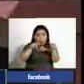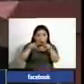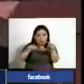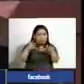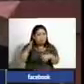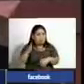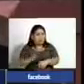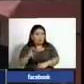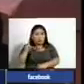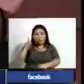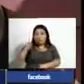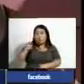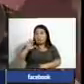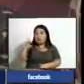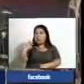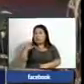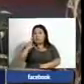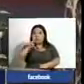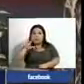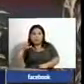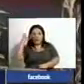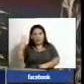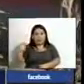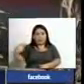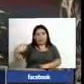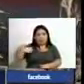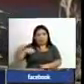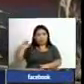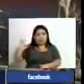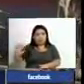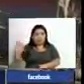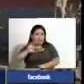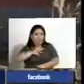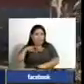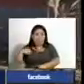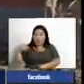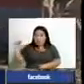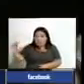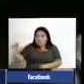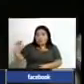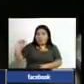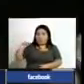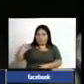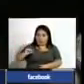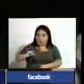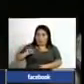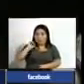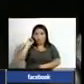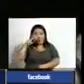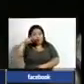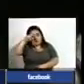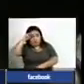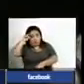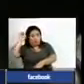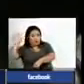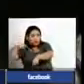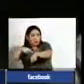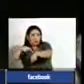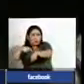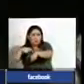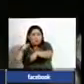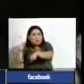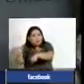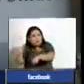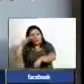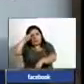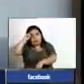una quincena comenzó a recibir menos dinero por parte de su familia. Le aseguraron que las horas de trabajo han